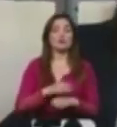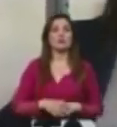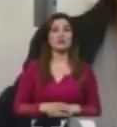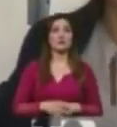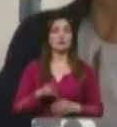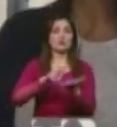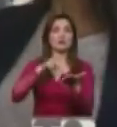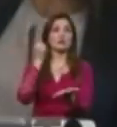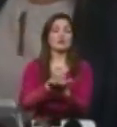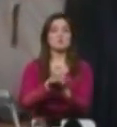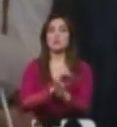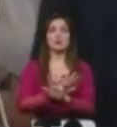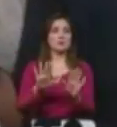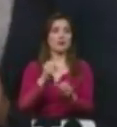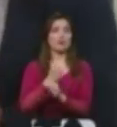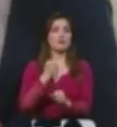den una visa